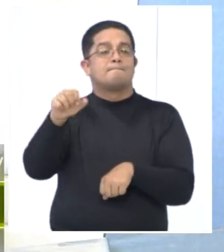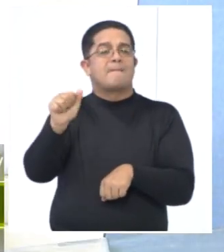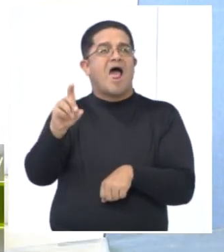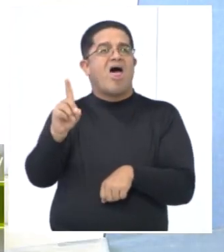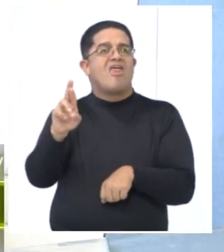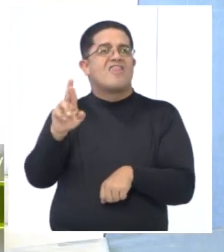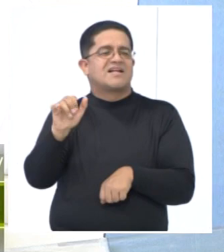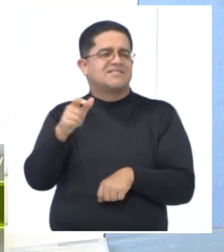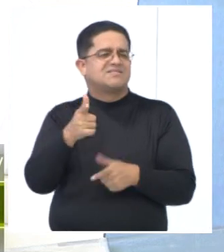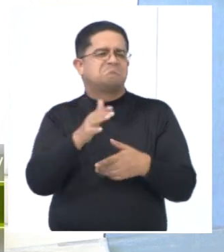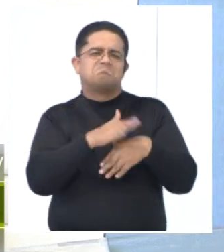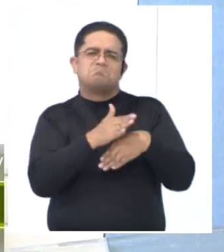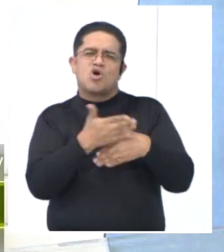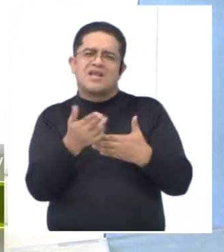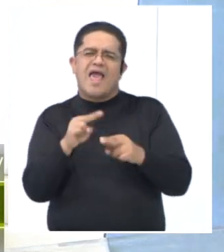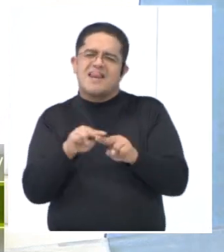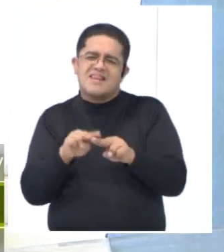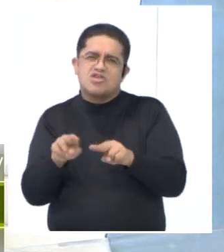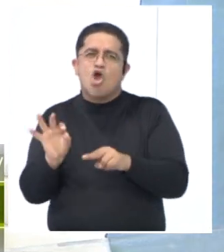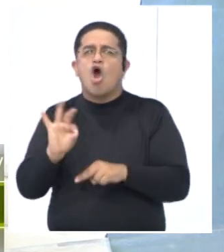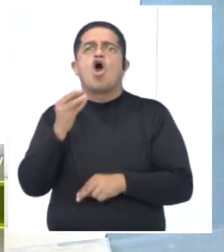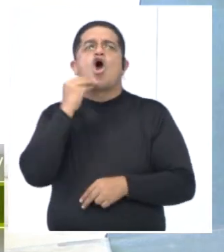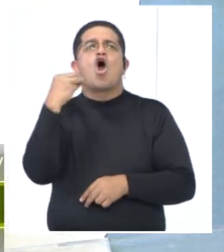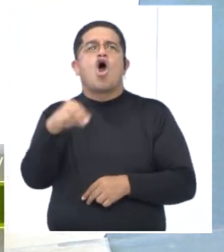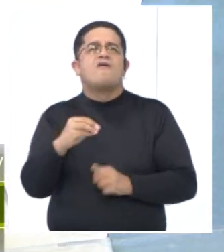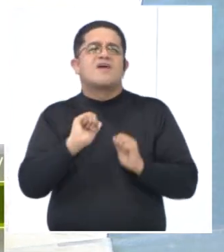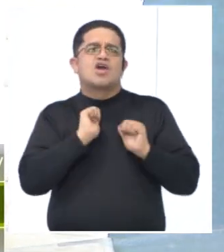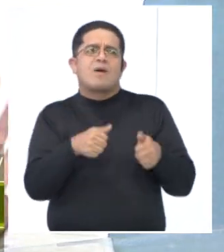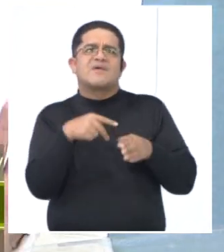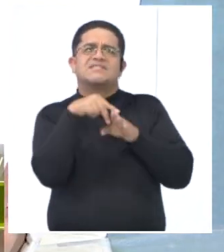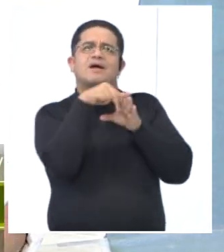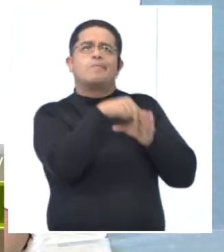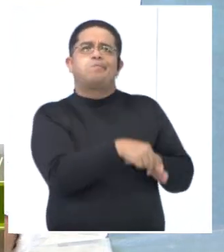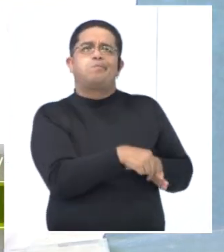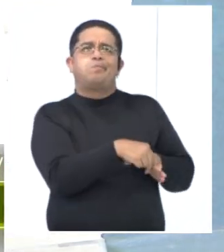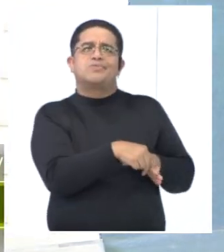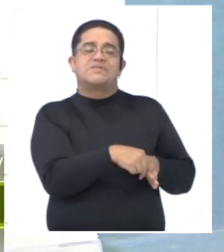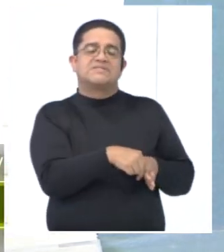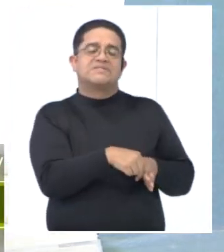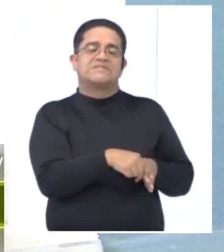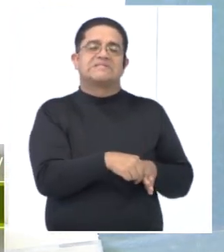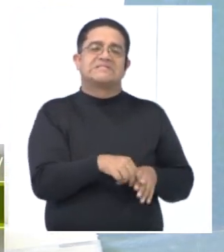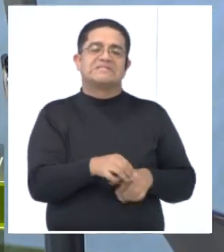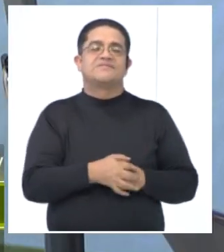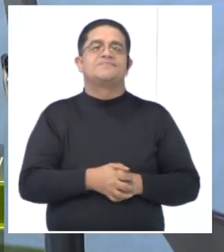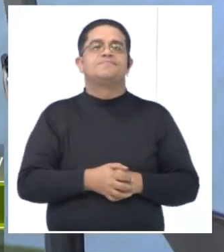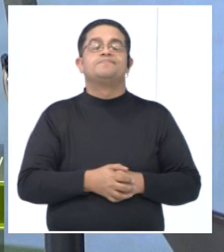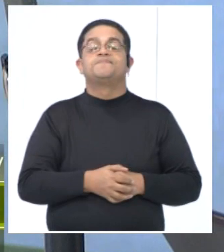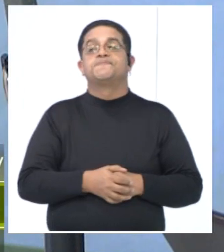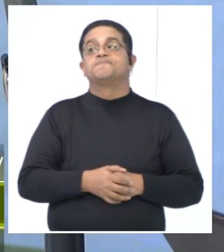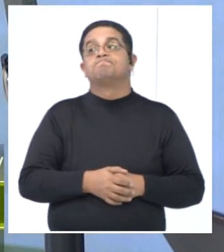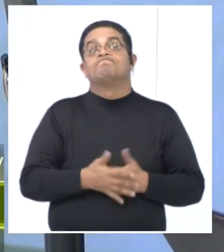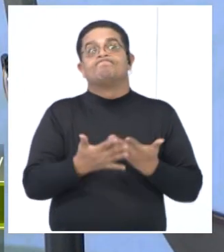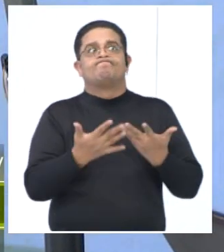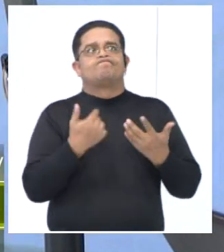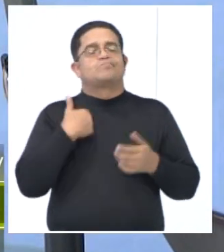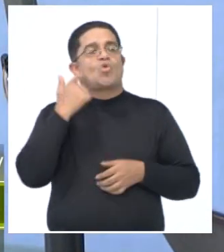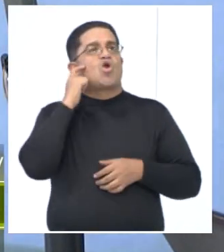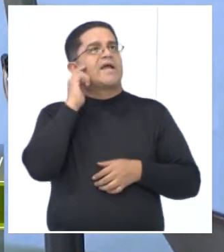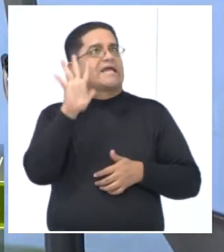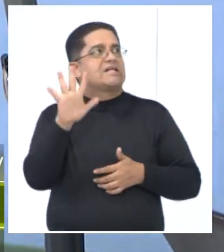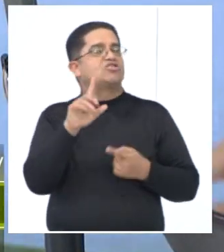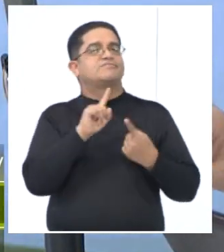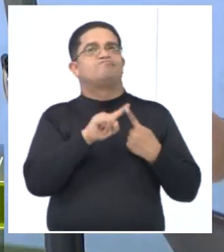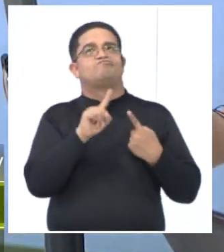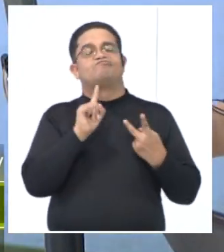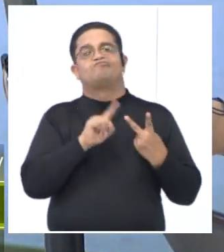se convierta en ese acosador? Nos deja el término en inglés, pero lo leo en español. Mira, yo creo que pueden haber